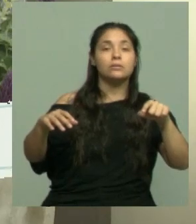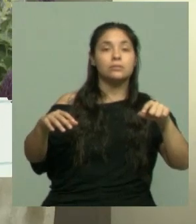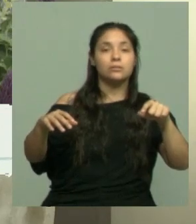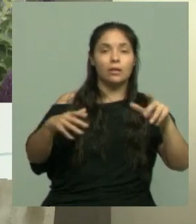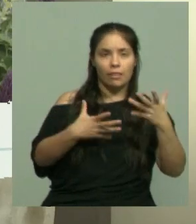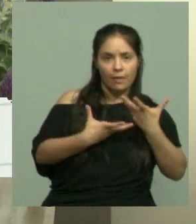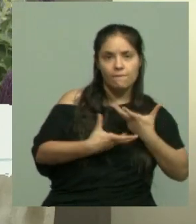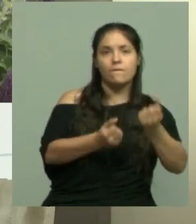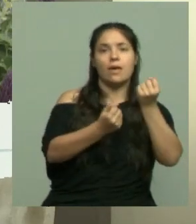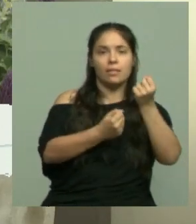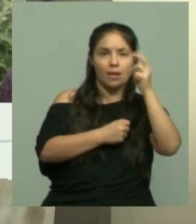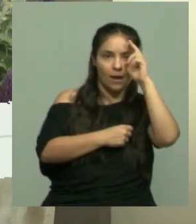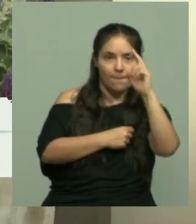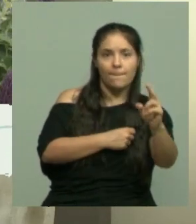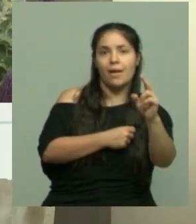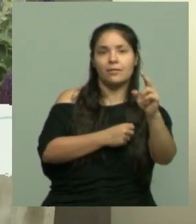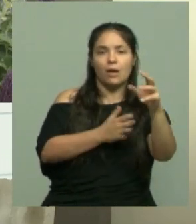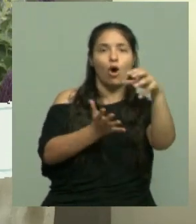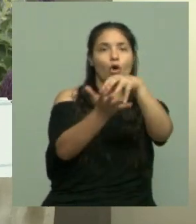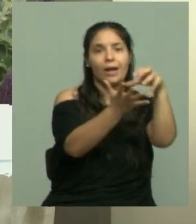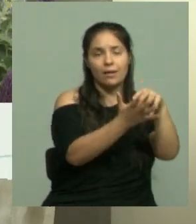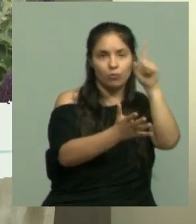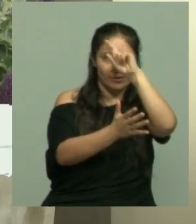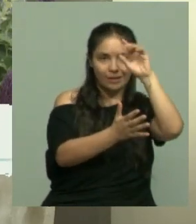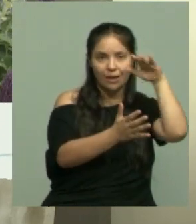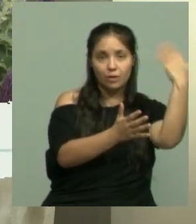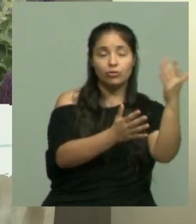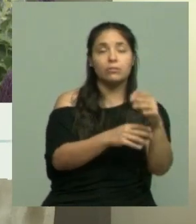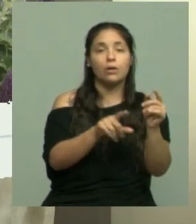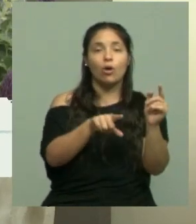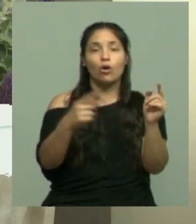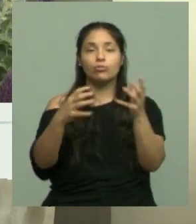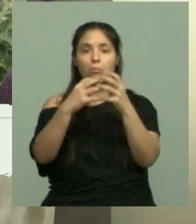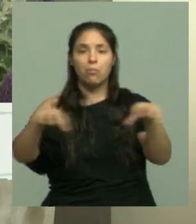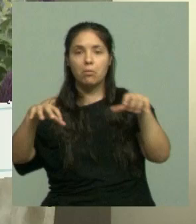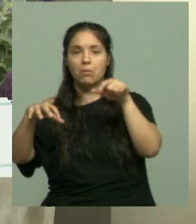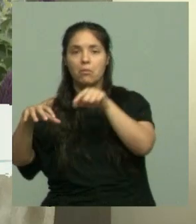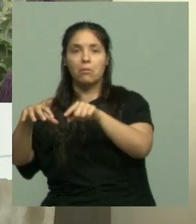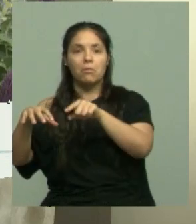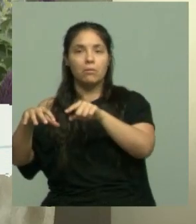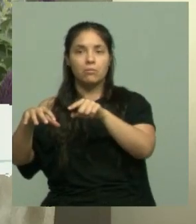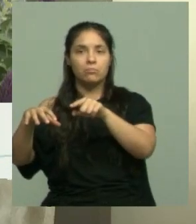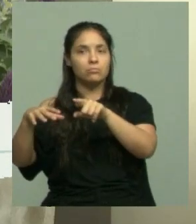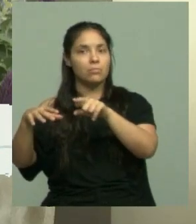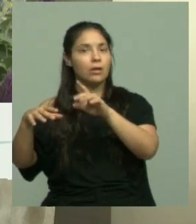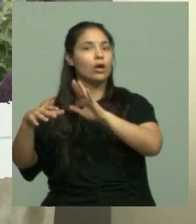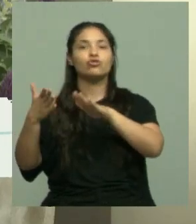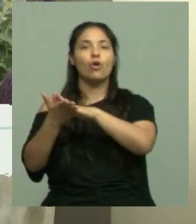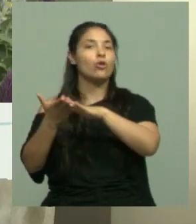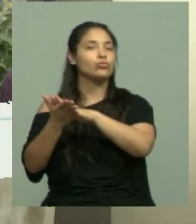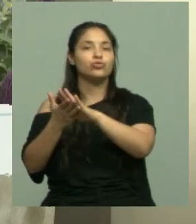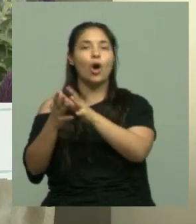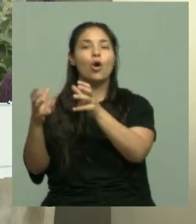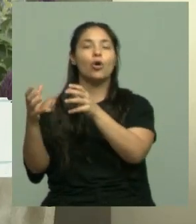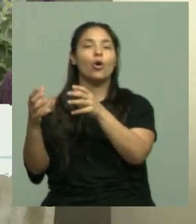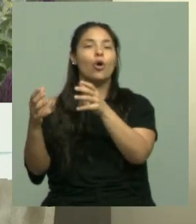defienden la postura que tienen estos organismos internacionales, y del otro lado esto de que empieza a surgir de que la solución no es colectiva, que